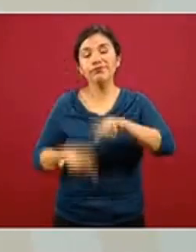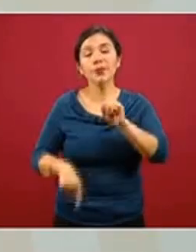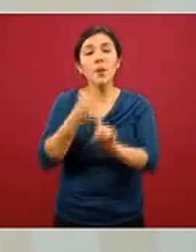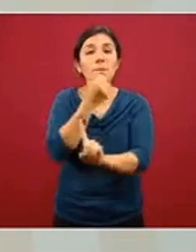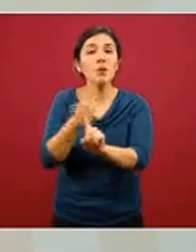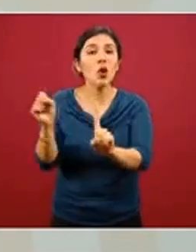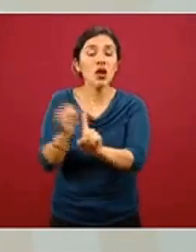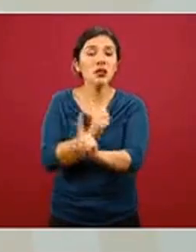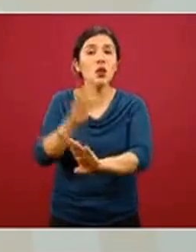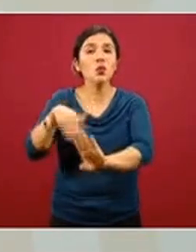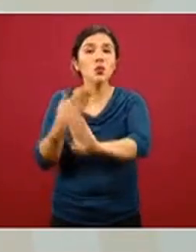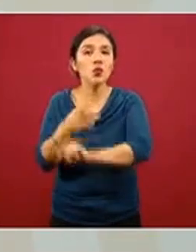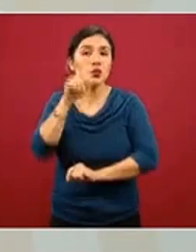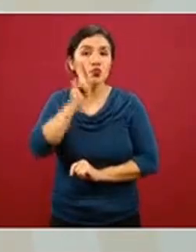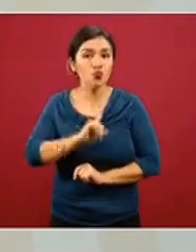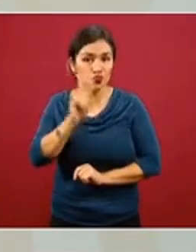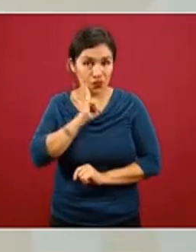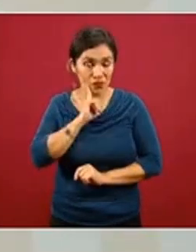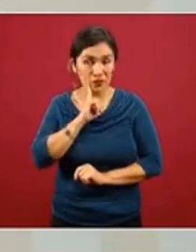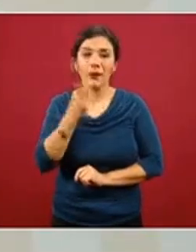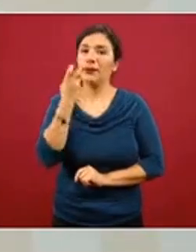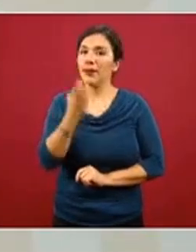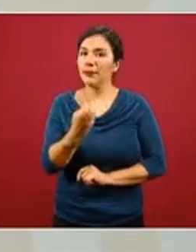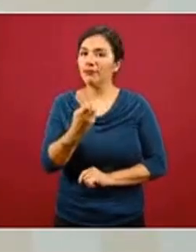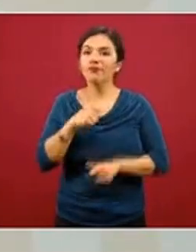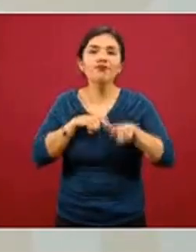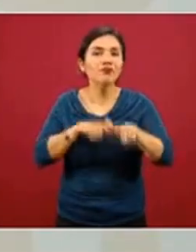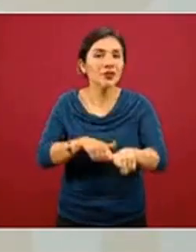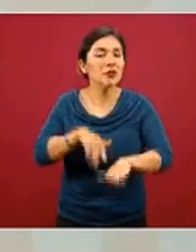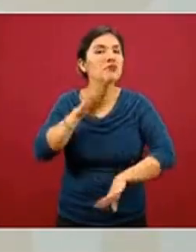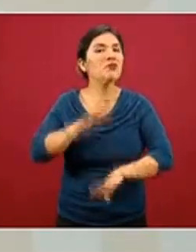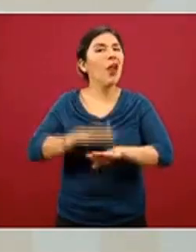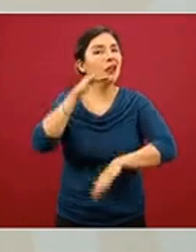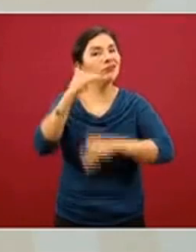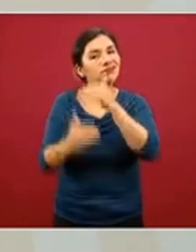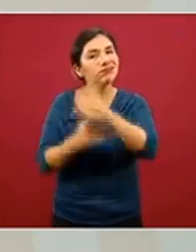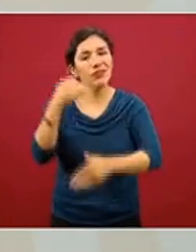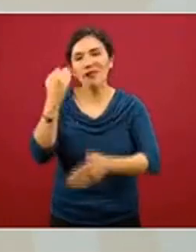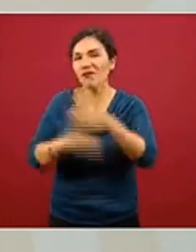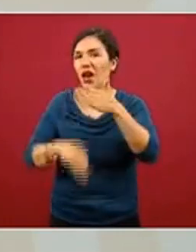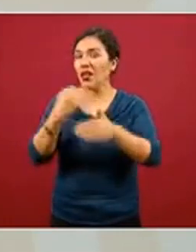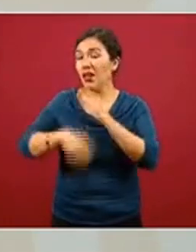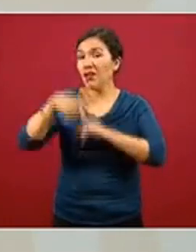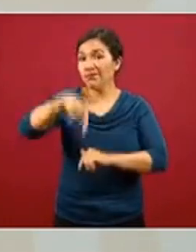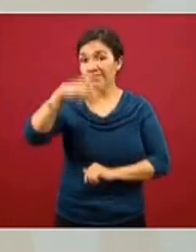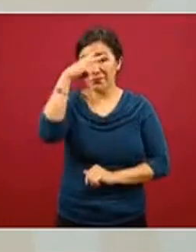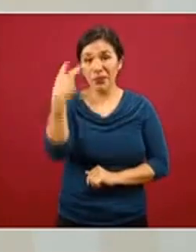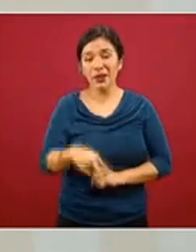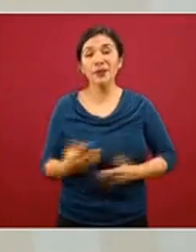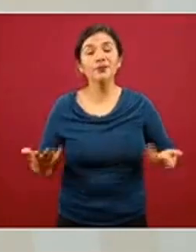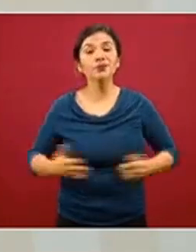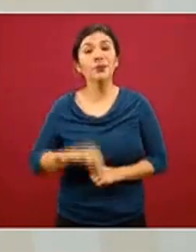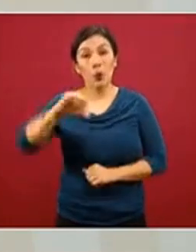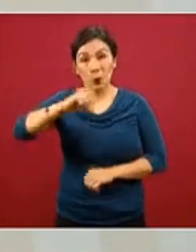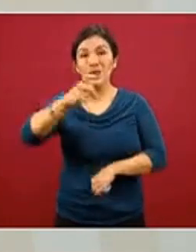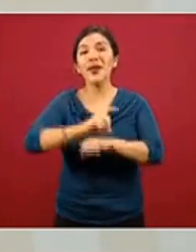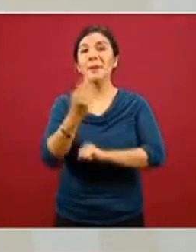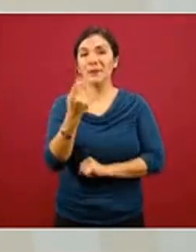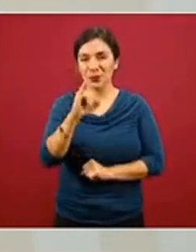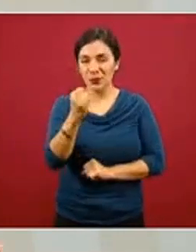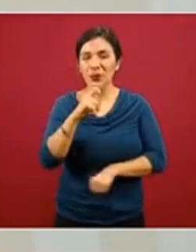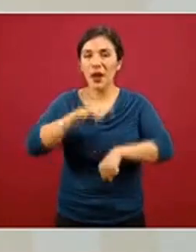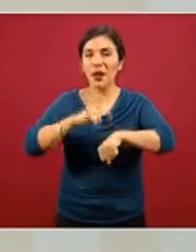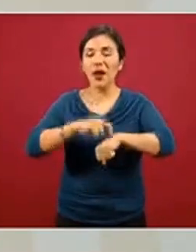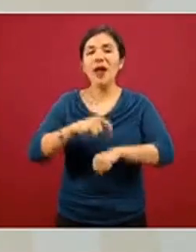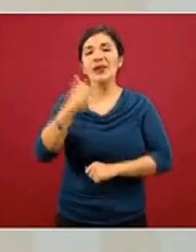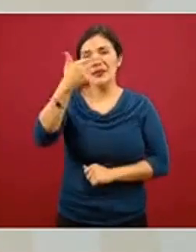violencia de género, y esto es algo que todavía nos falta en el país. Bueno, hoy es 25 de junio, son